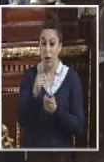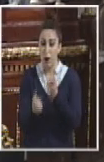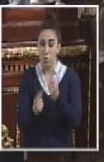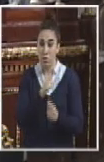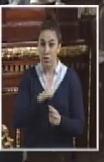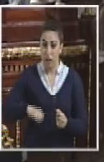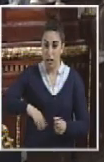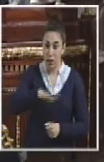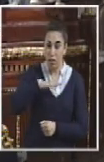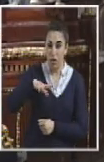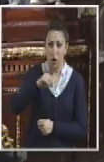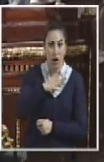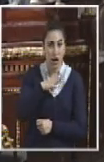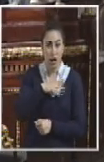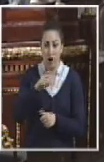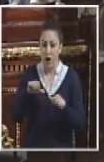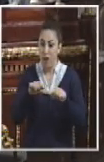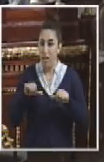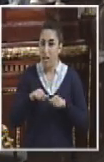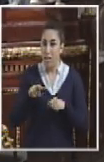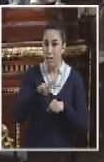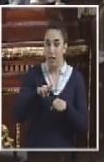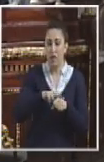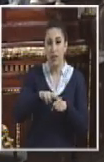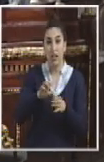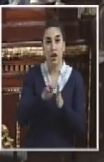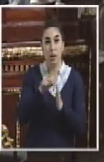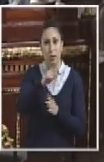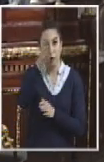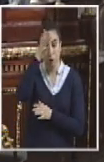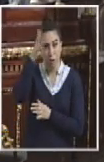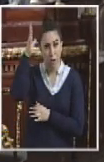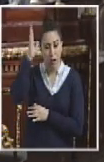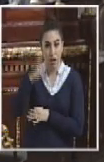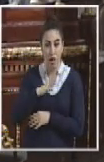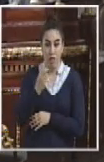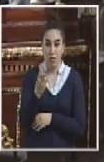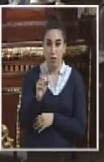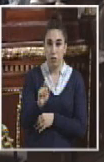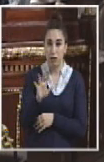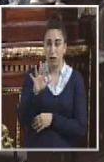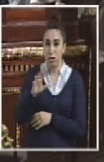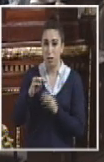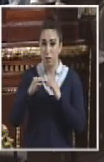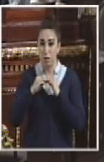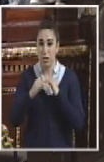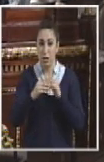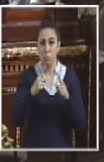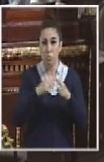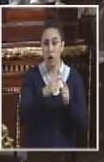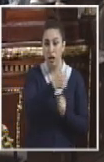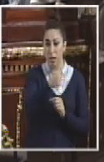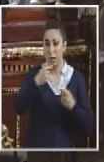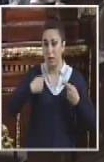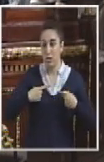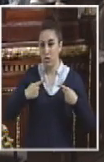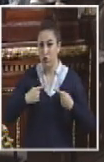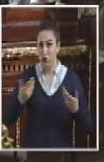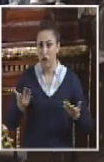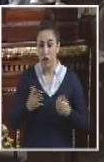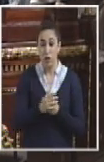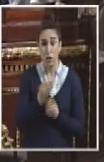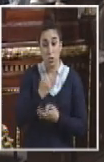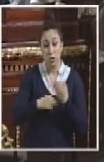este número. Tal es el caso, por ejemplo, de Cuauhtémoc, con 3.5 metros de área verde por habitante. Esto según